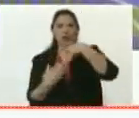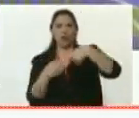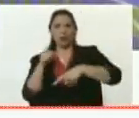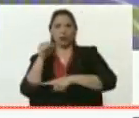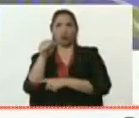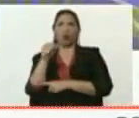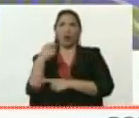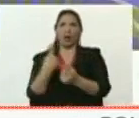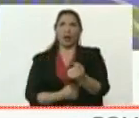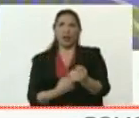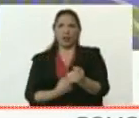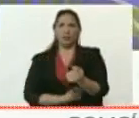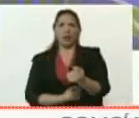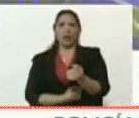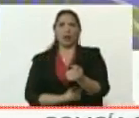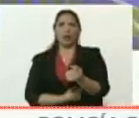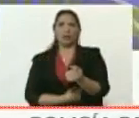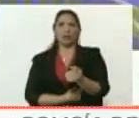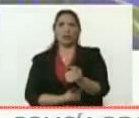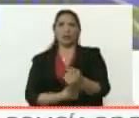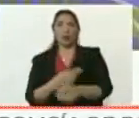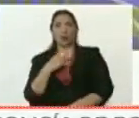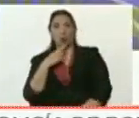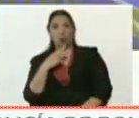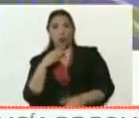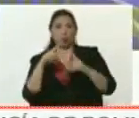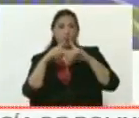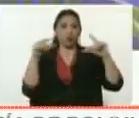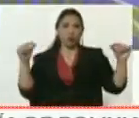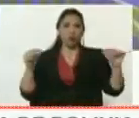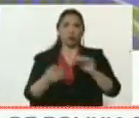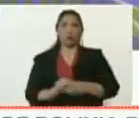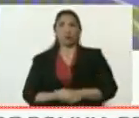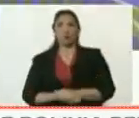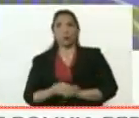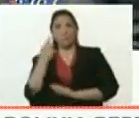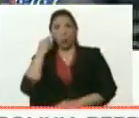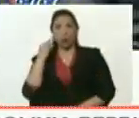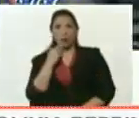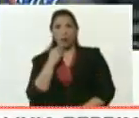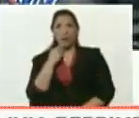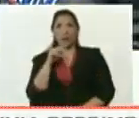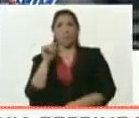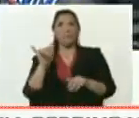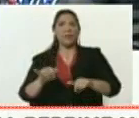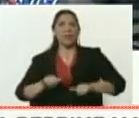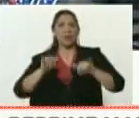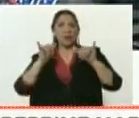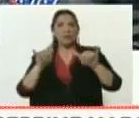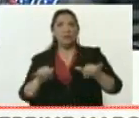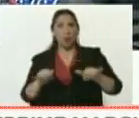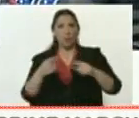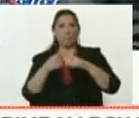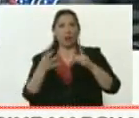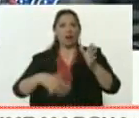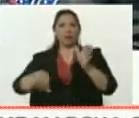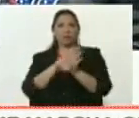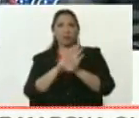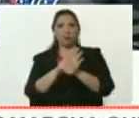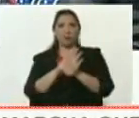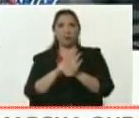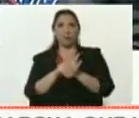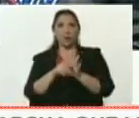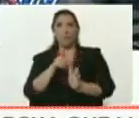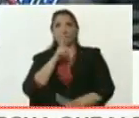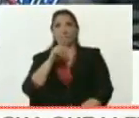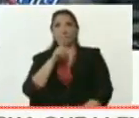la revolución de Sandino, de Martí y de Bolívar. Es el mismo formato para la retoma de su mal